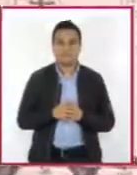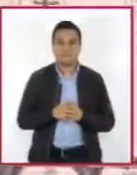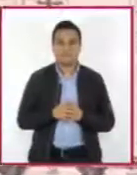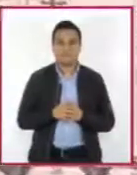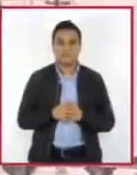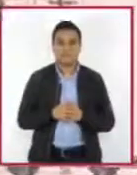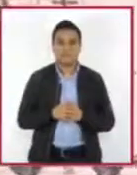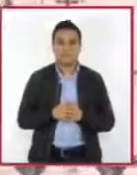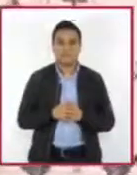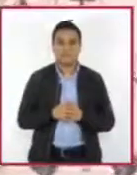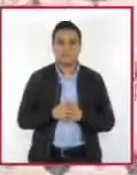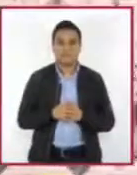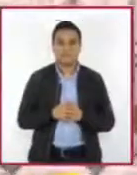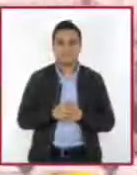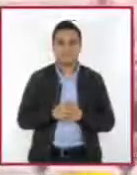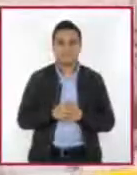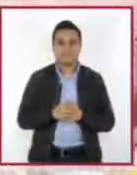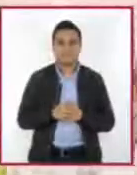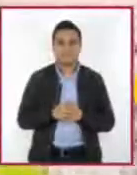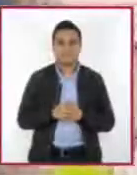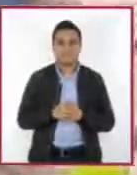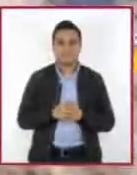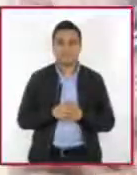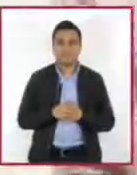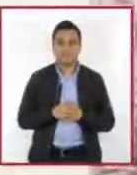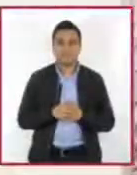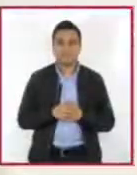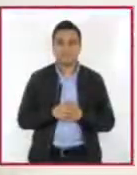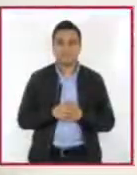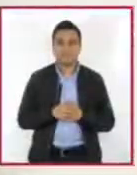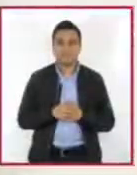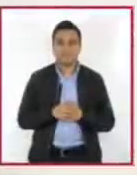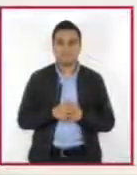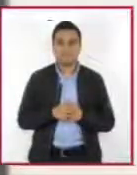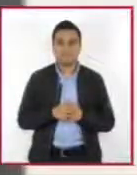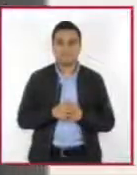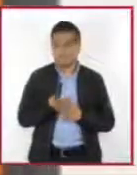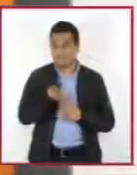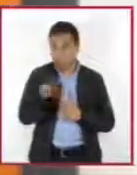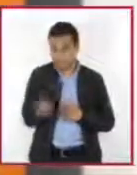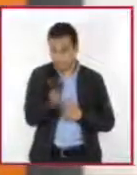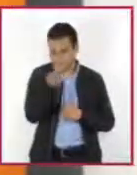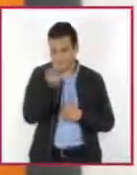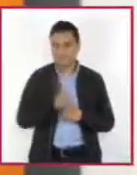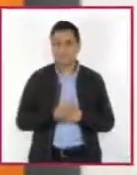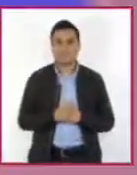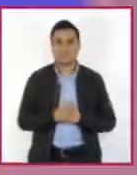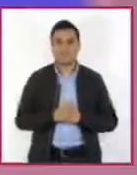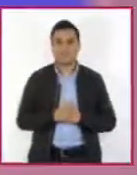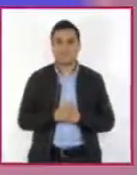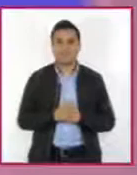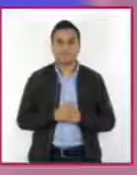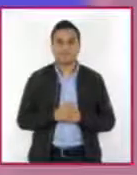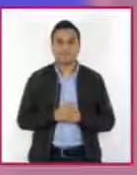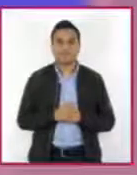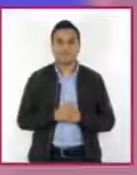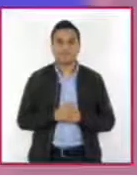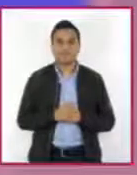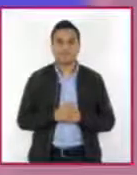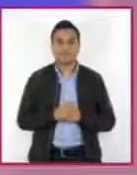Uno tú y uno yo. Sí, a ver si funciona. La pregunta dice así. Invento